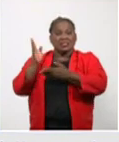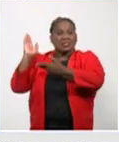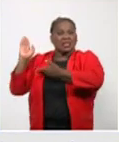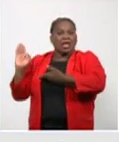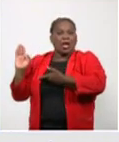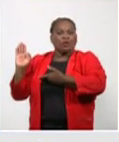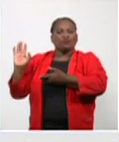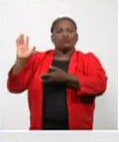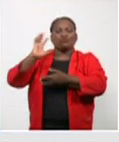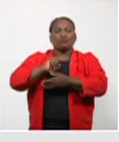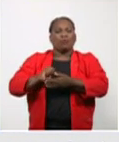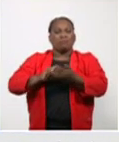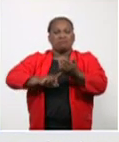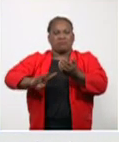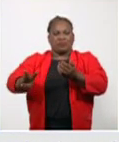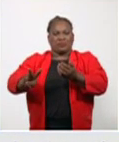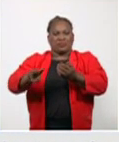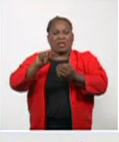cual permite